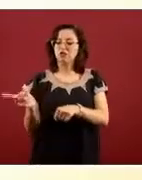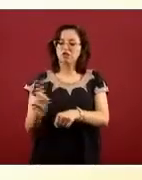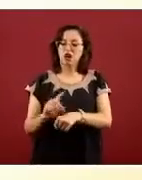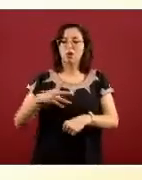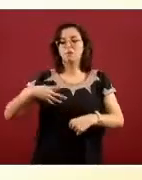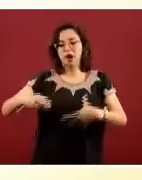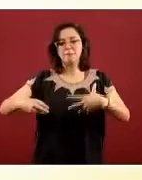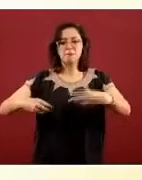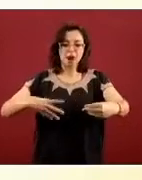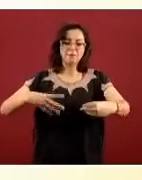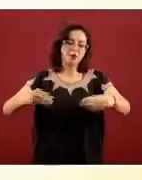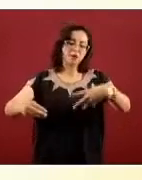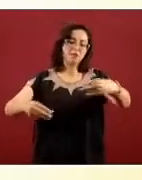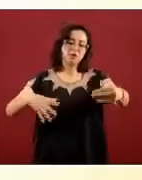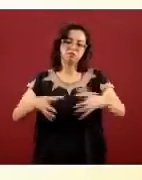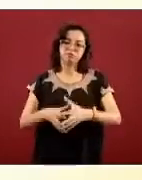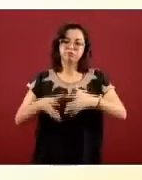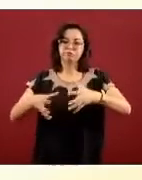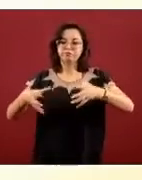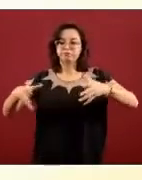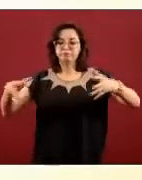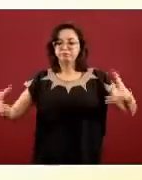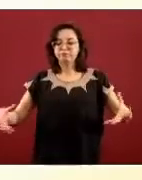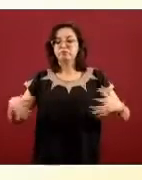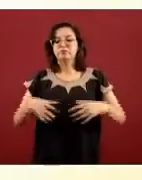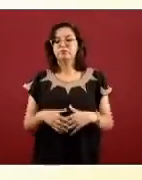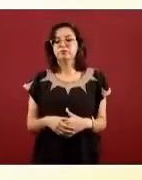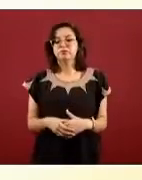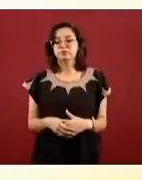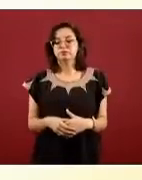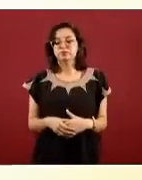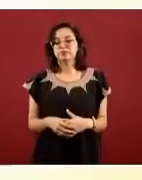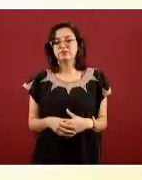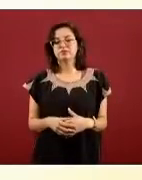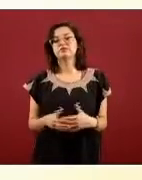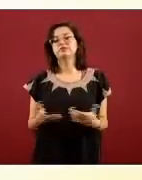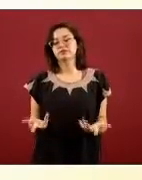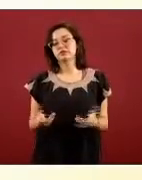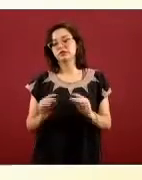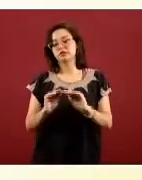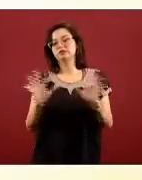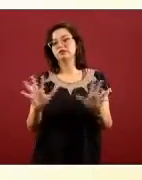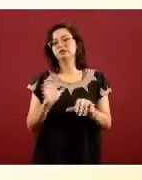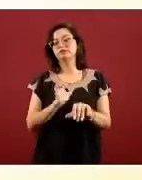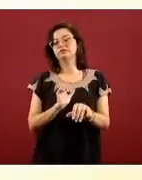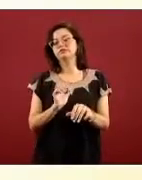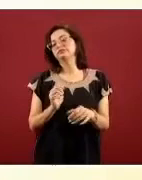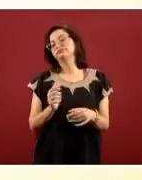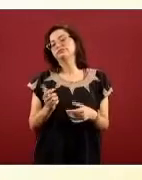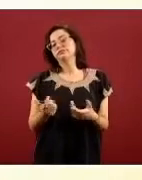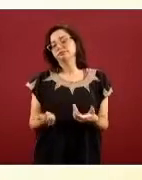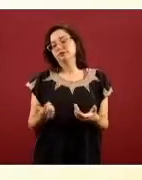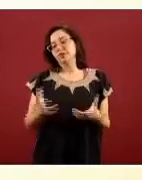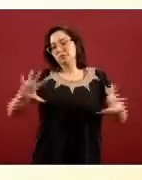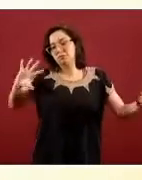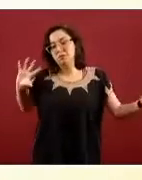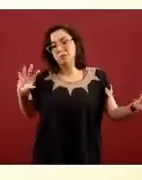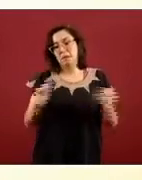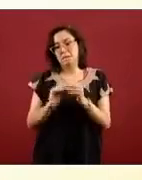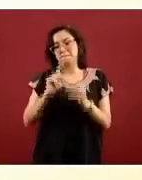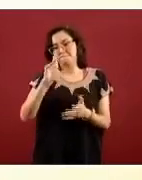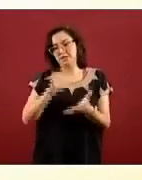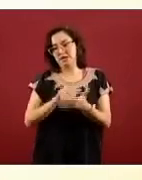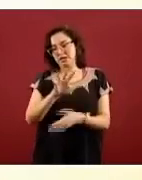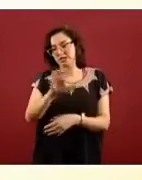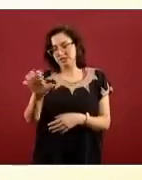diariamente se han estado confirmando y han estado pasando lógicamente al número que tenemos, y durante la